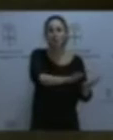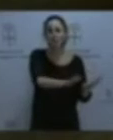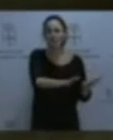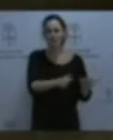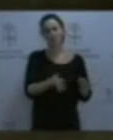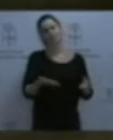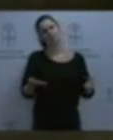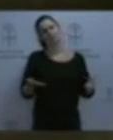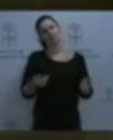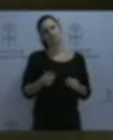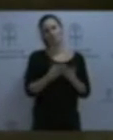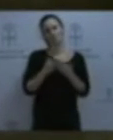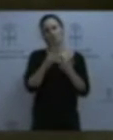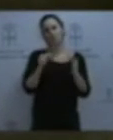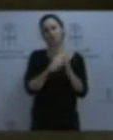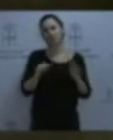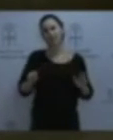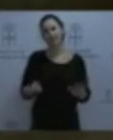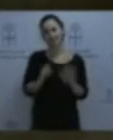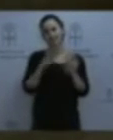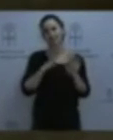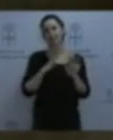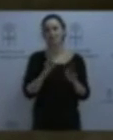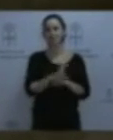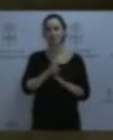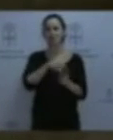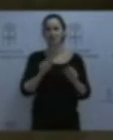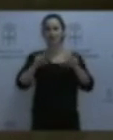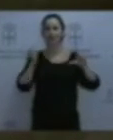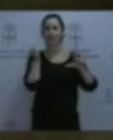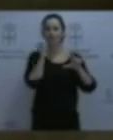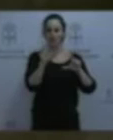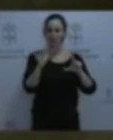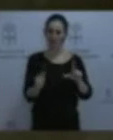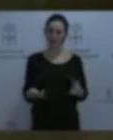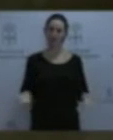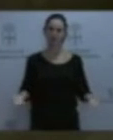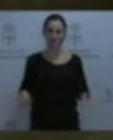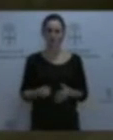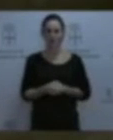Esto, insisto, un estudio de 2006 colgado de la propia página de la Consejería.